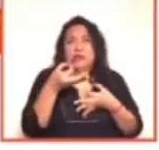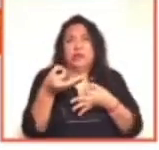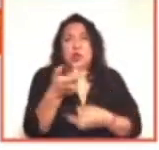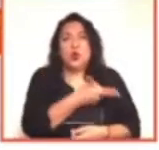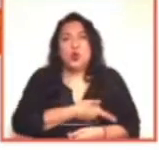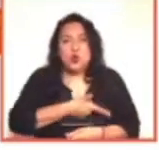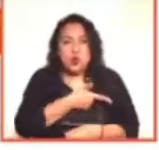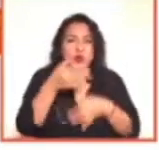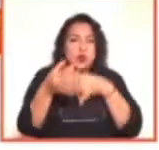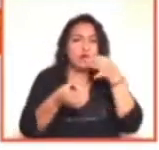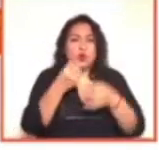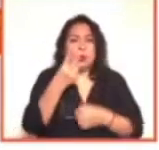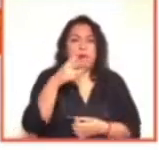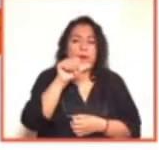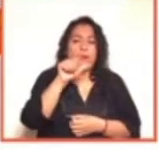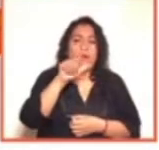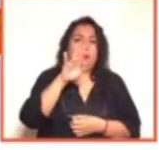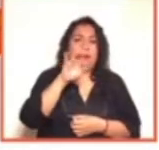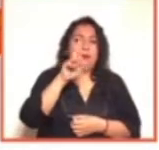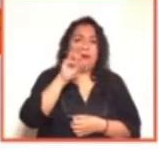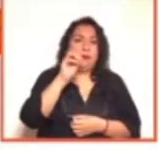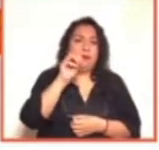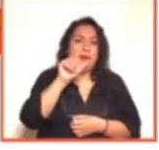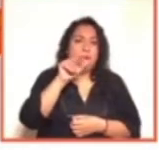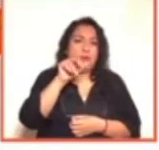Noticias 22, Alberto Aranda.